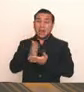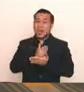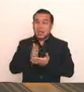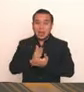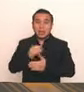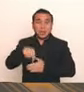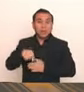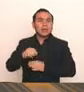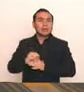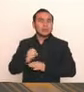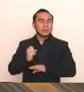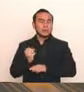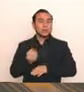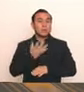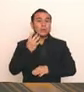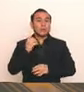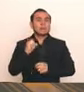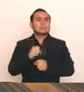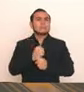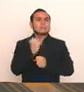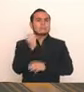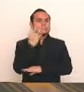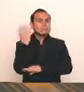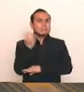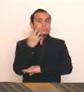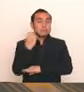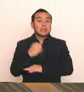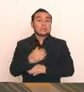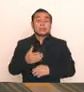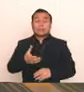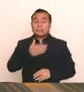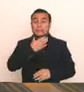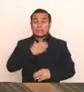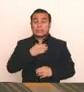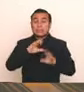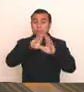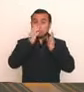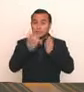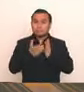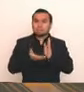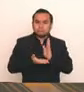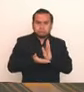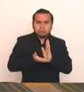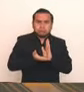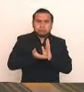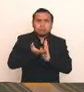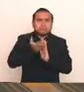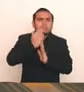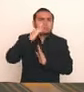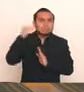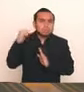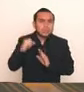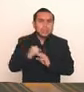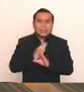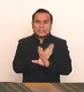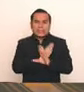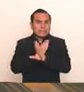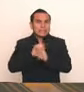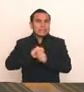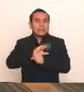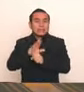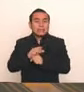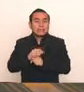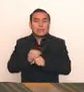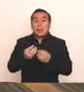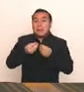enfrentamos una pandemia que ha puesto de rodillas a las potencias del mundo ni siquiera los países más poderosos del mundo han podido hacerle frente sin